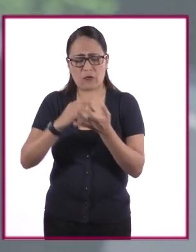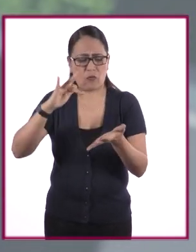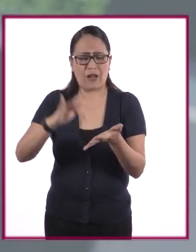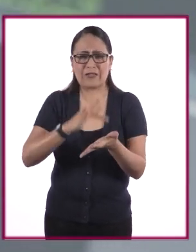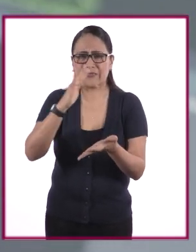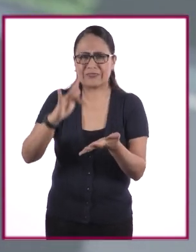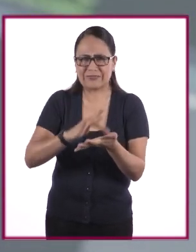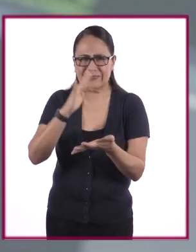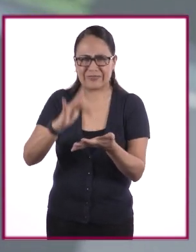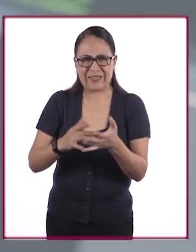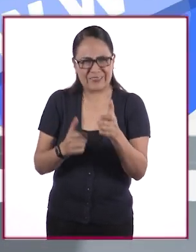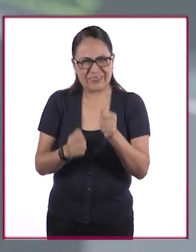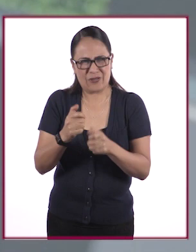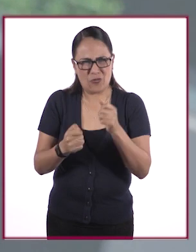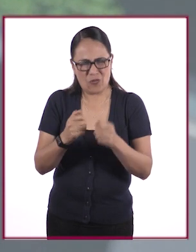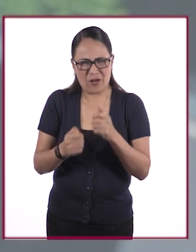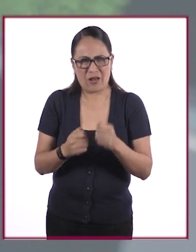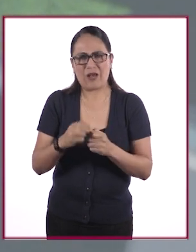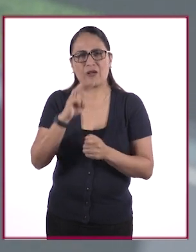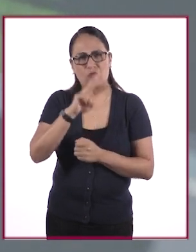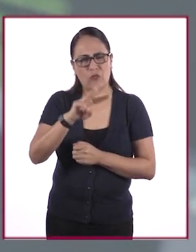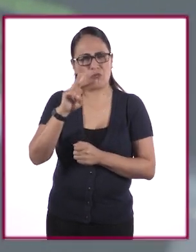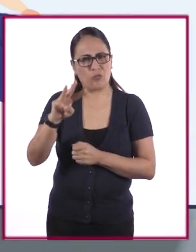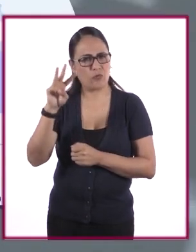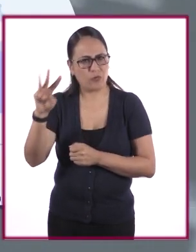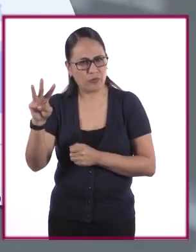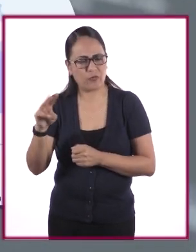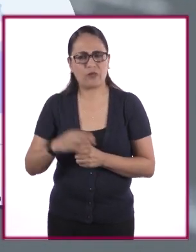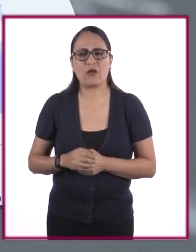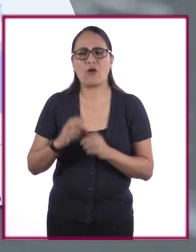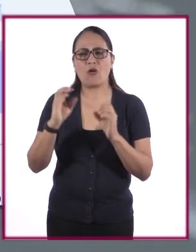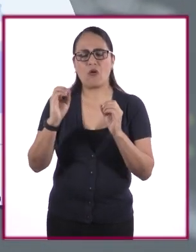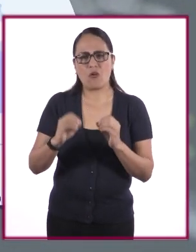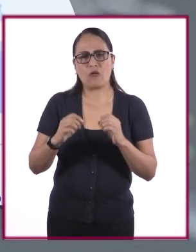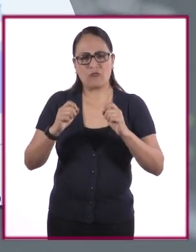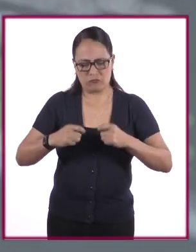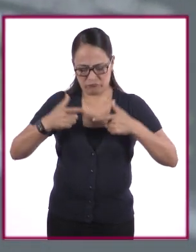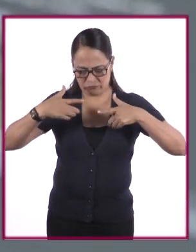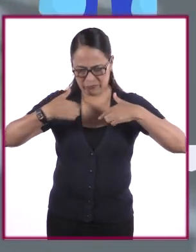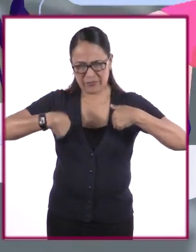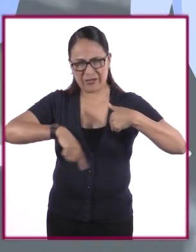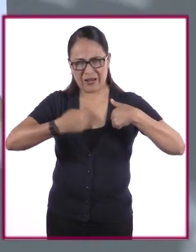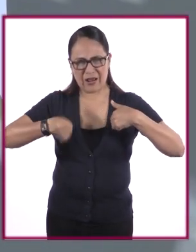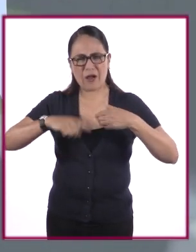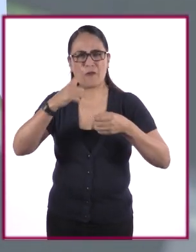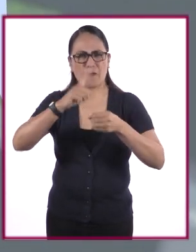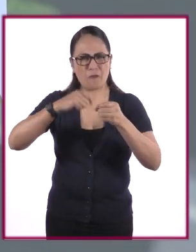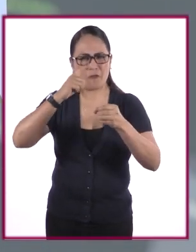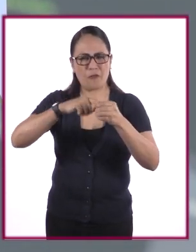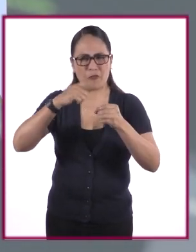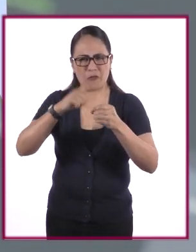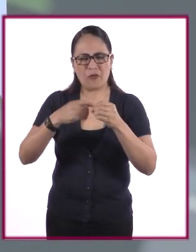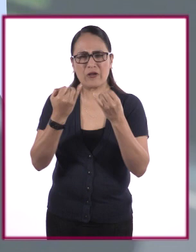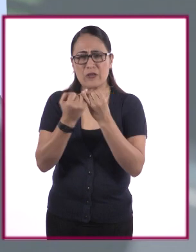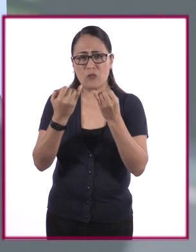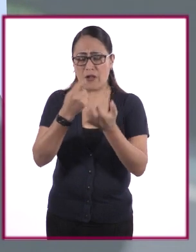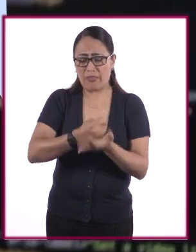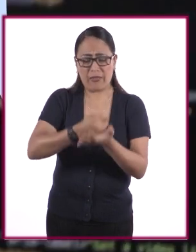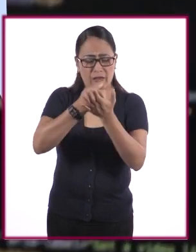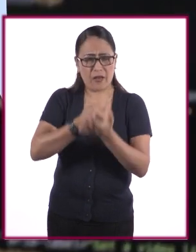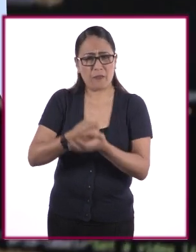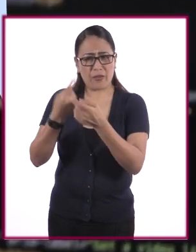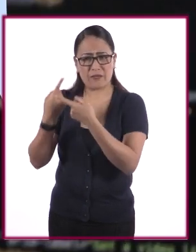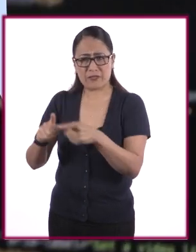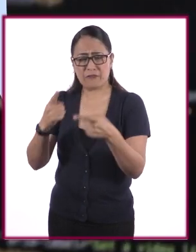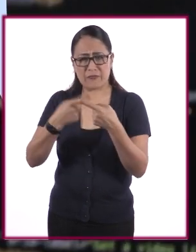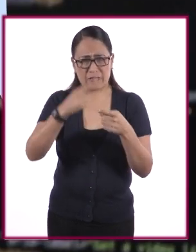en los dispositivos móviles, la World Wide Web, la radiografía a color y muchas terapias que actualmente se utilizan